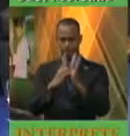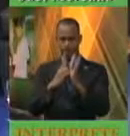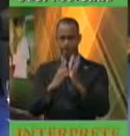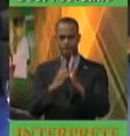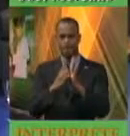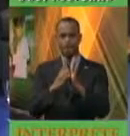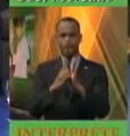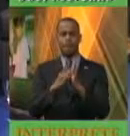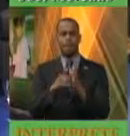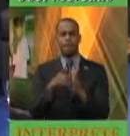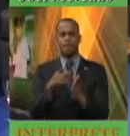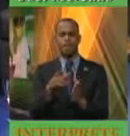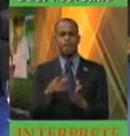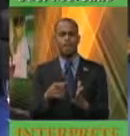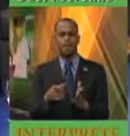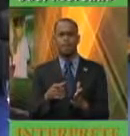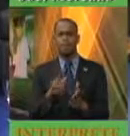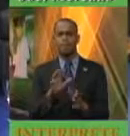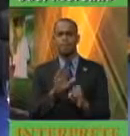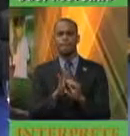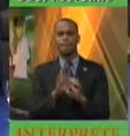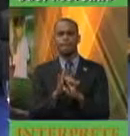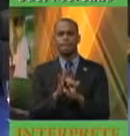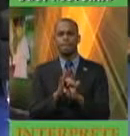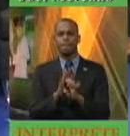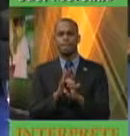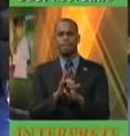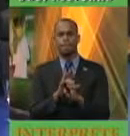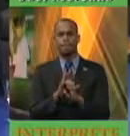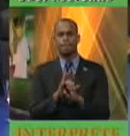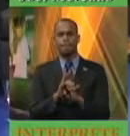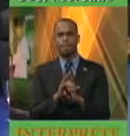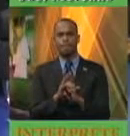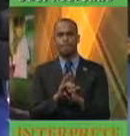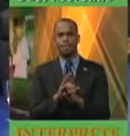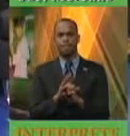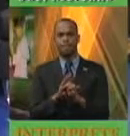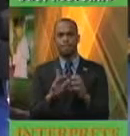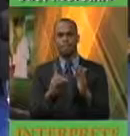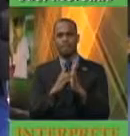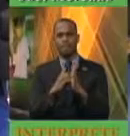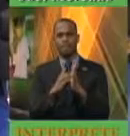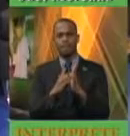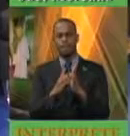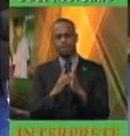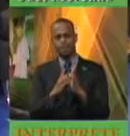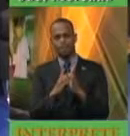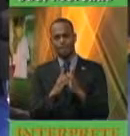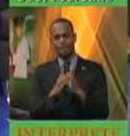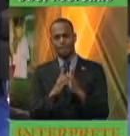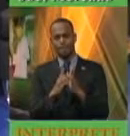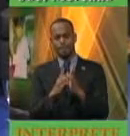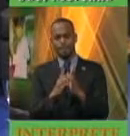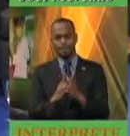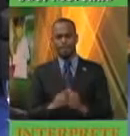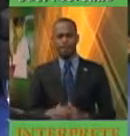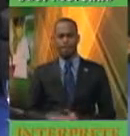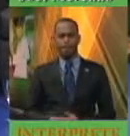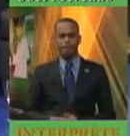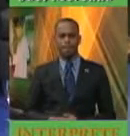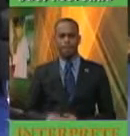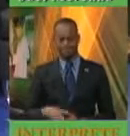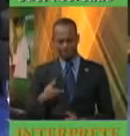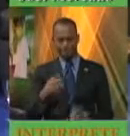no entender, por ejemplo, que uno perdió. Es una discapacidad grande. Continúa